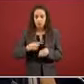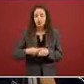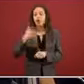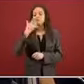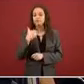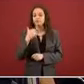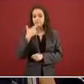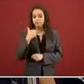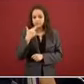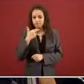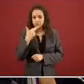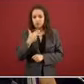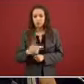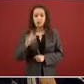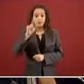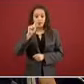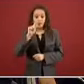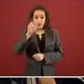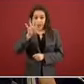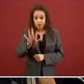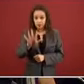y